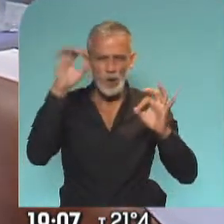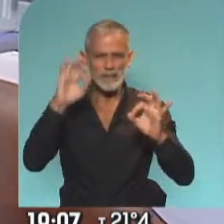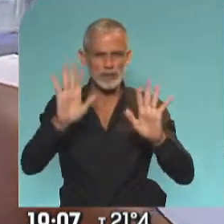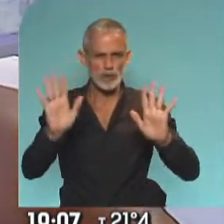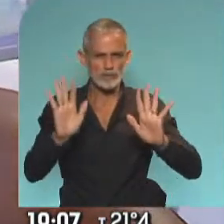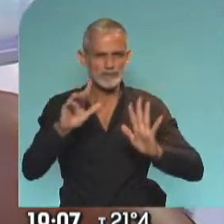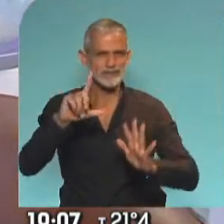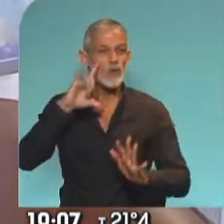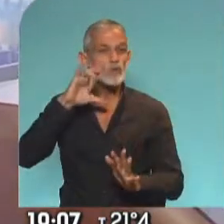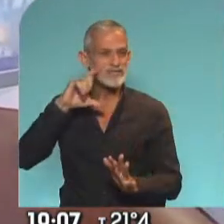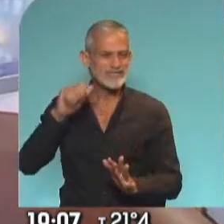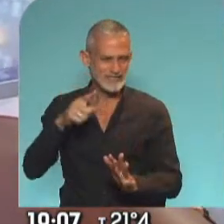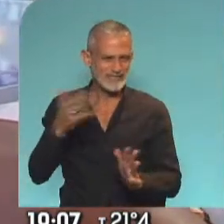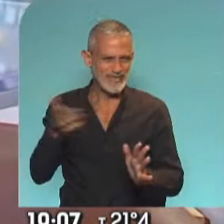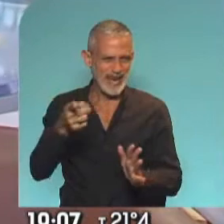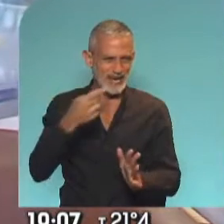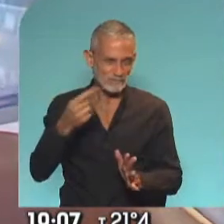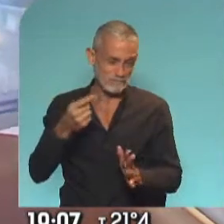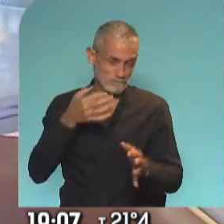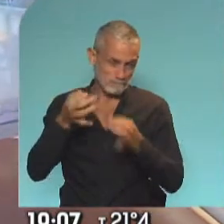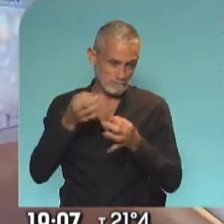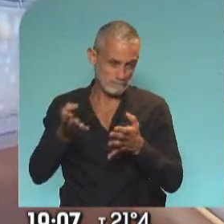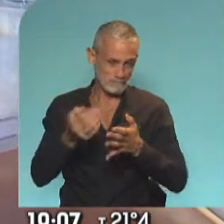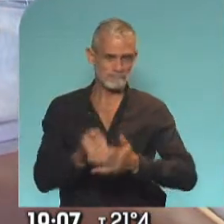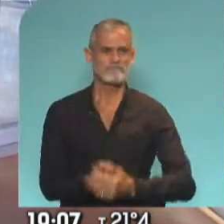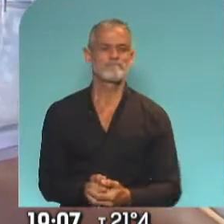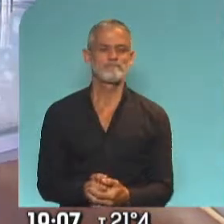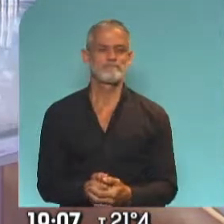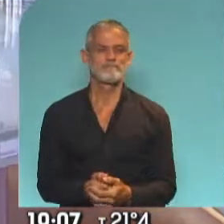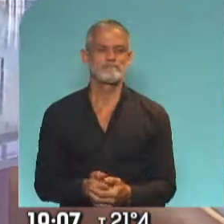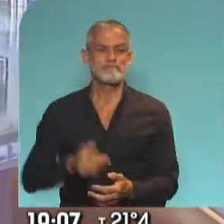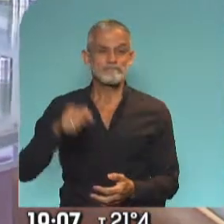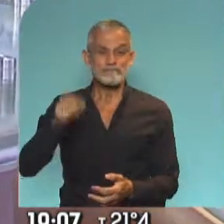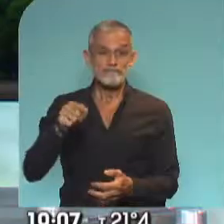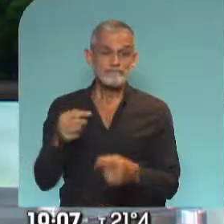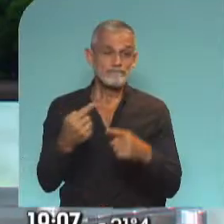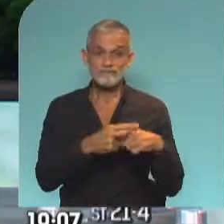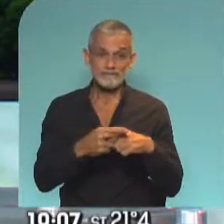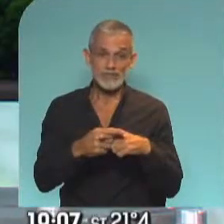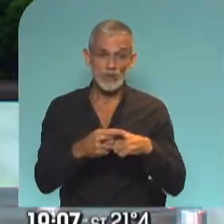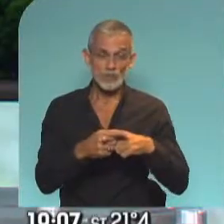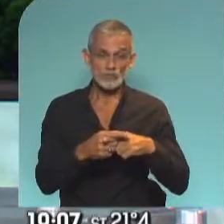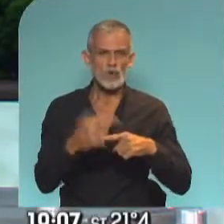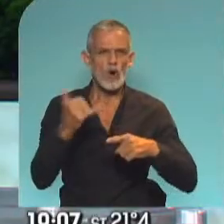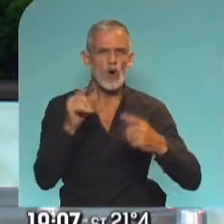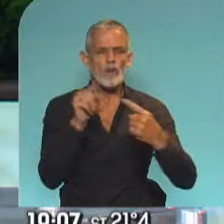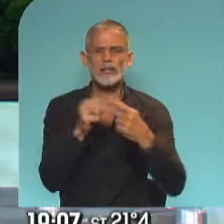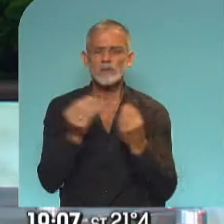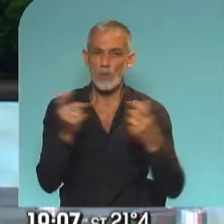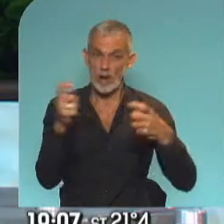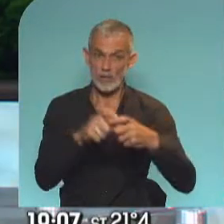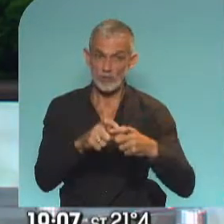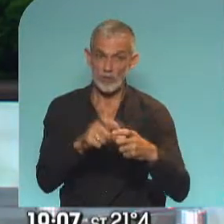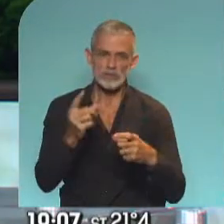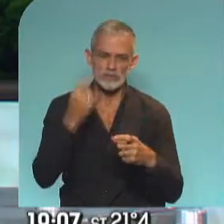Lucía, las distintas integrantes de esta discusión, que obviamente tiene un objetivo, supongo